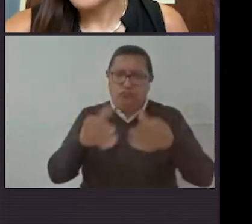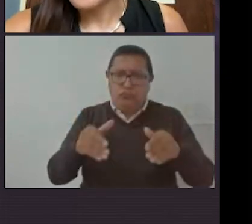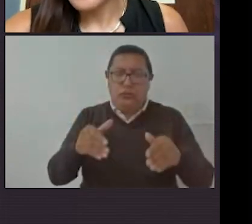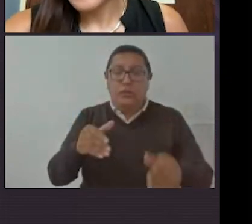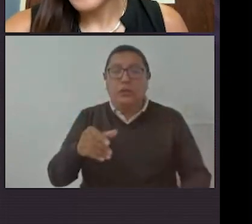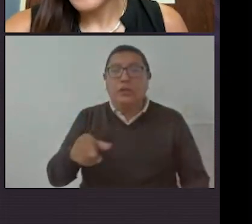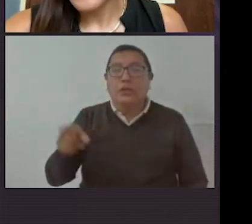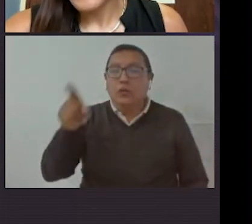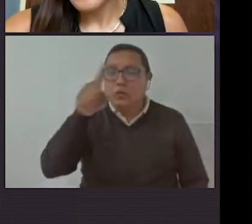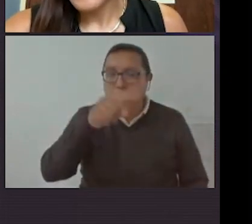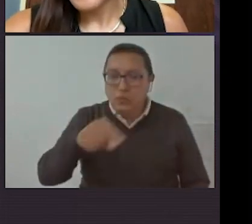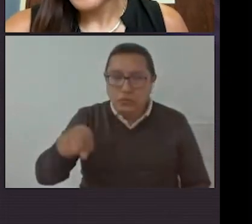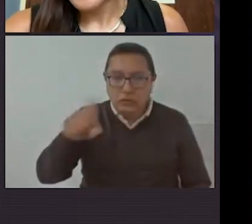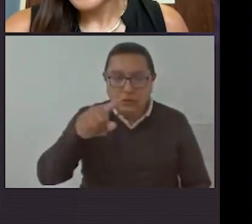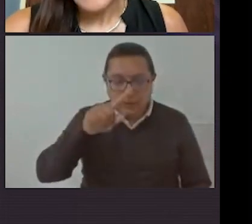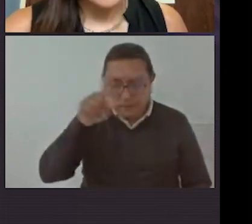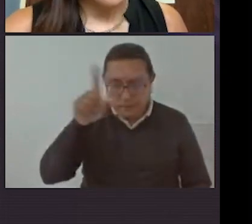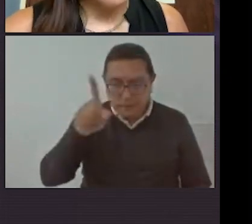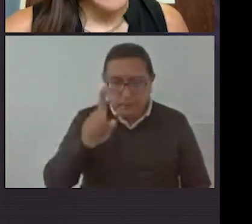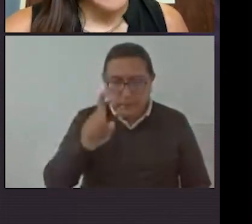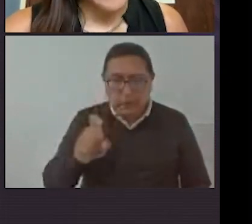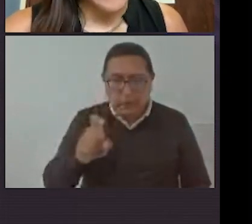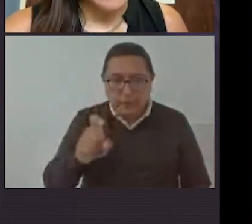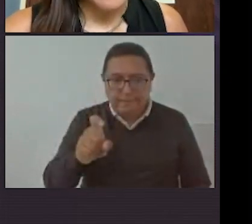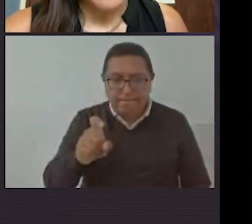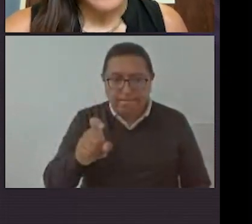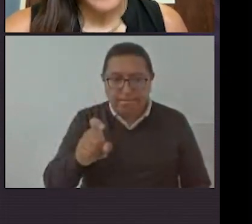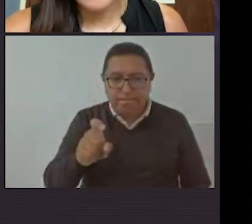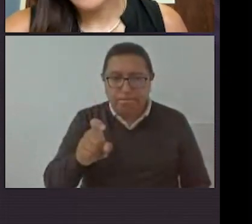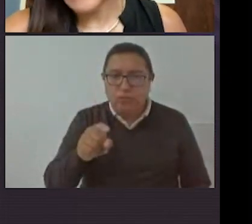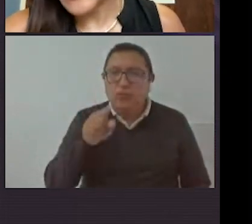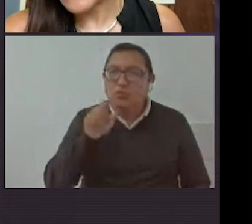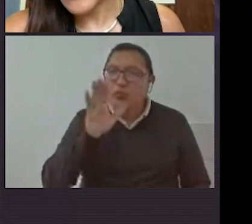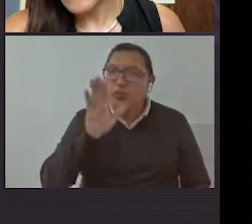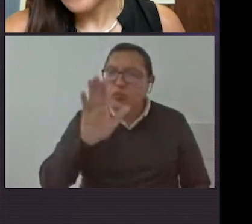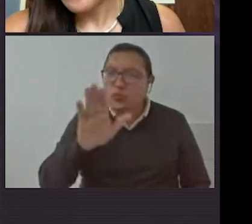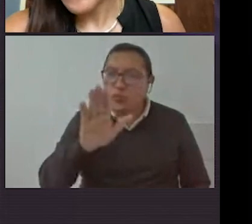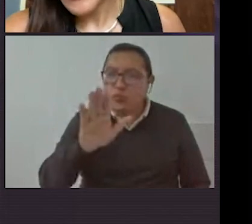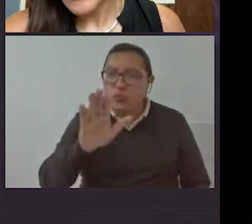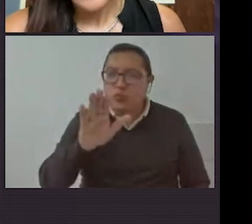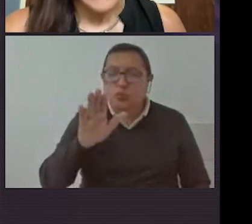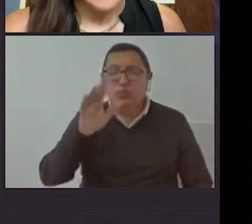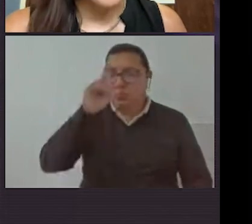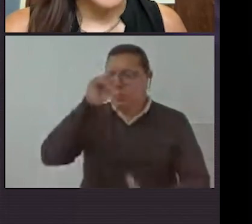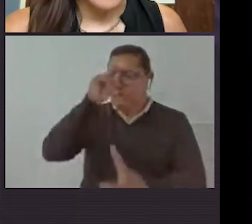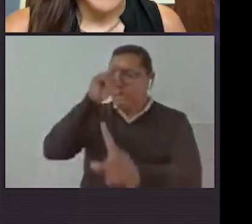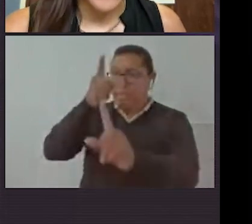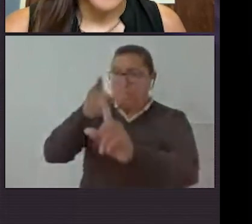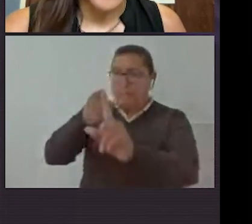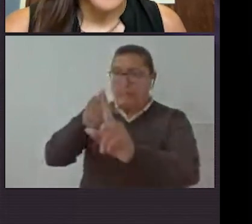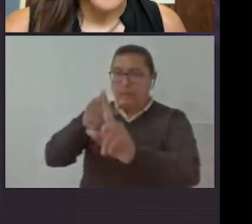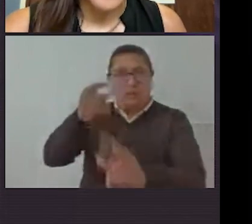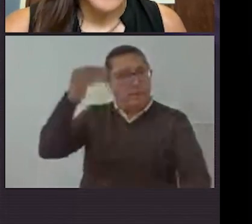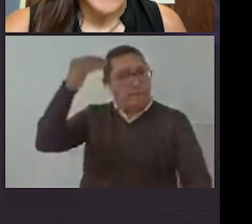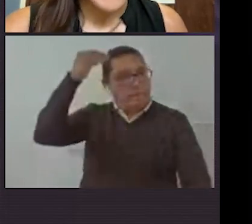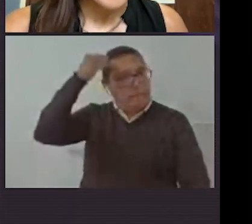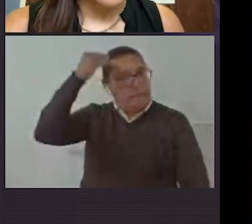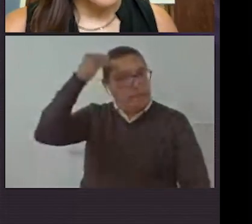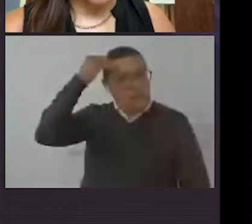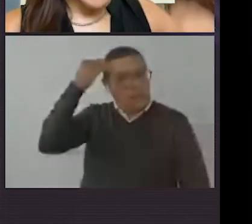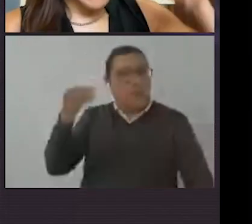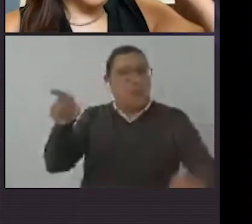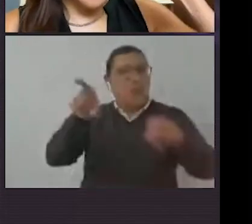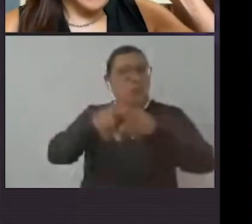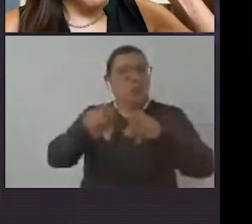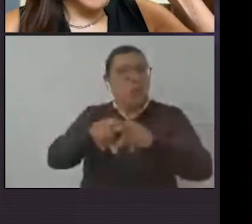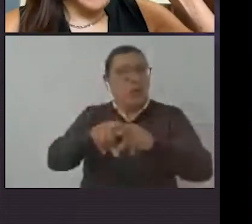pregunten en qué se parece nuestra mente a ese camello que